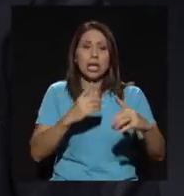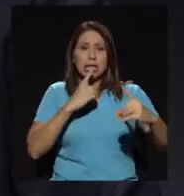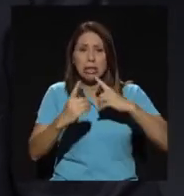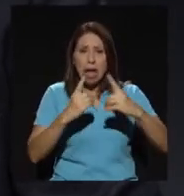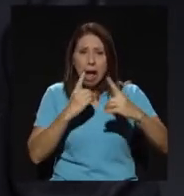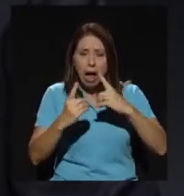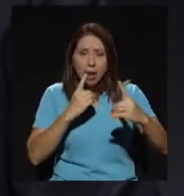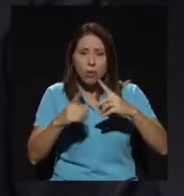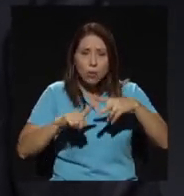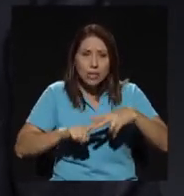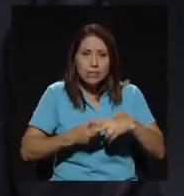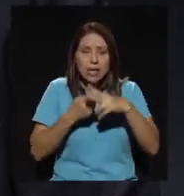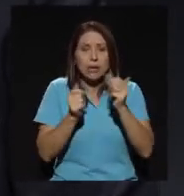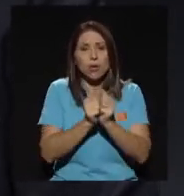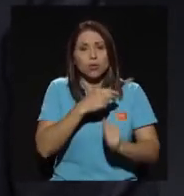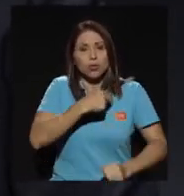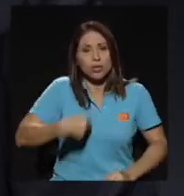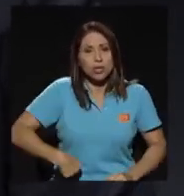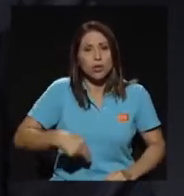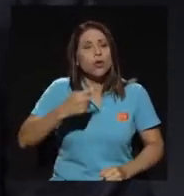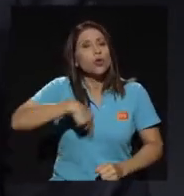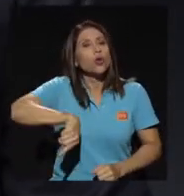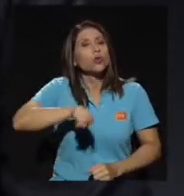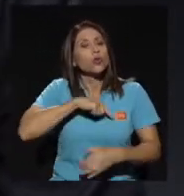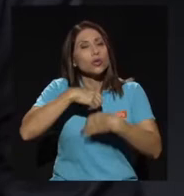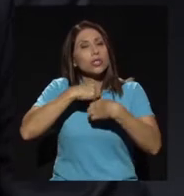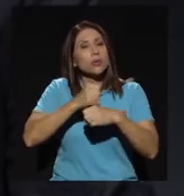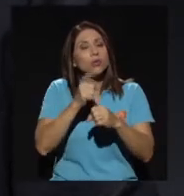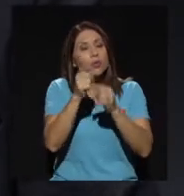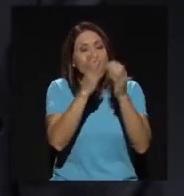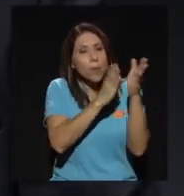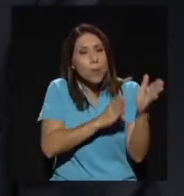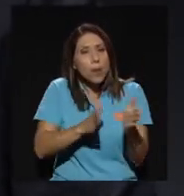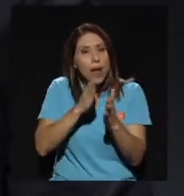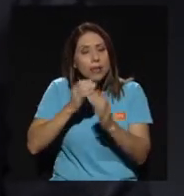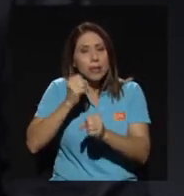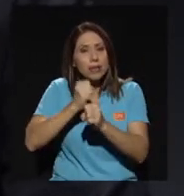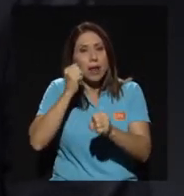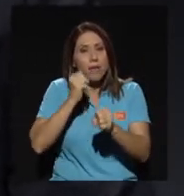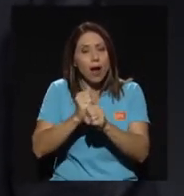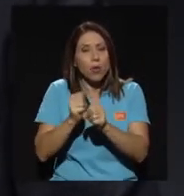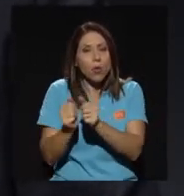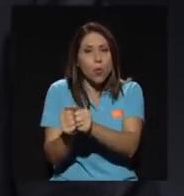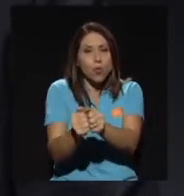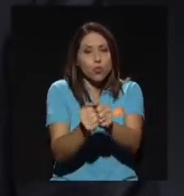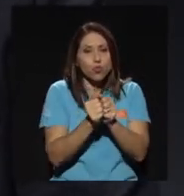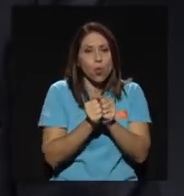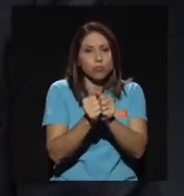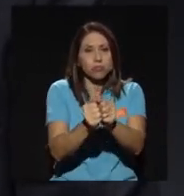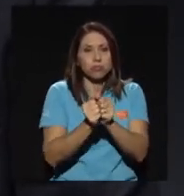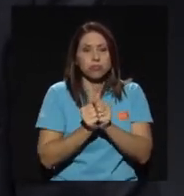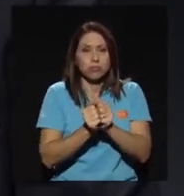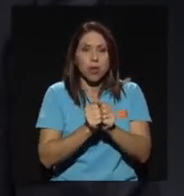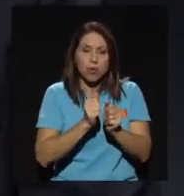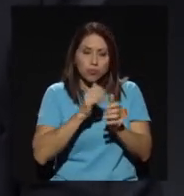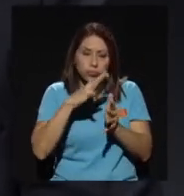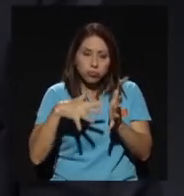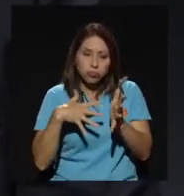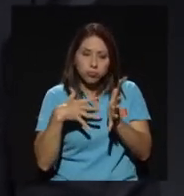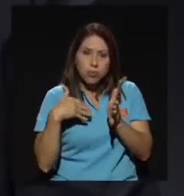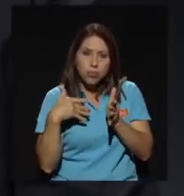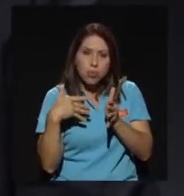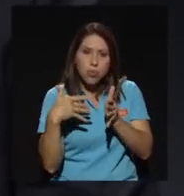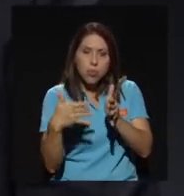inicial dejamos un plan de trabajo conjunto de cinco años es decir que que se ejecutó de manera conveniente